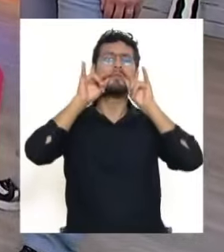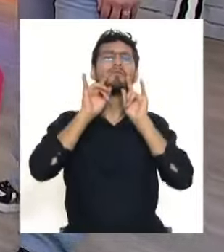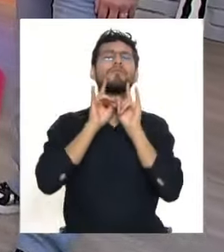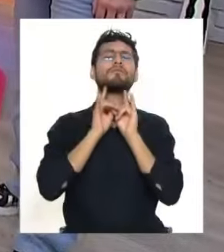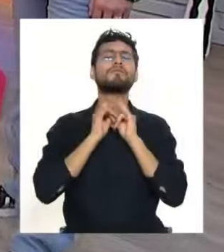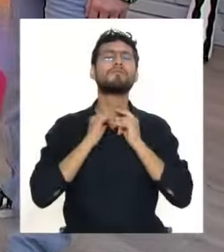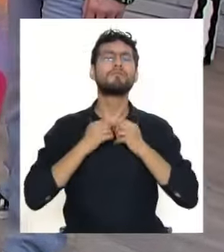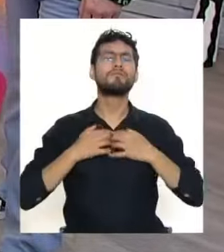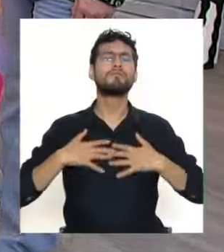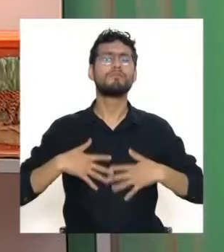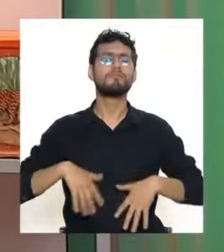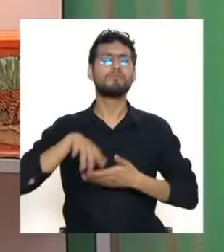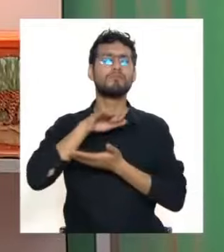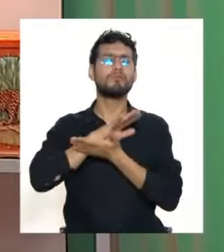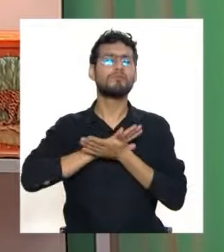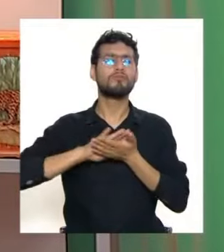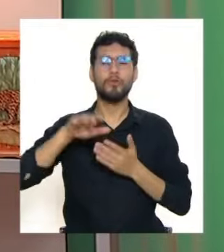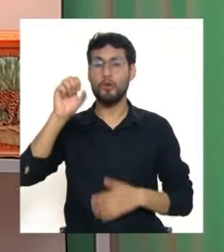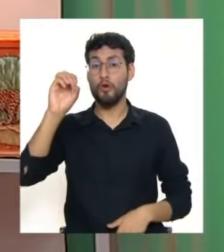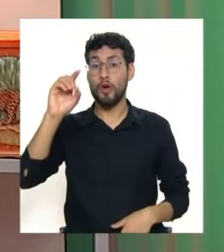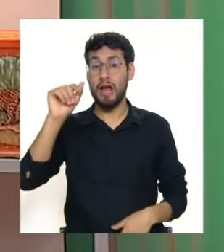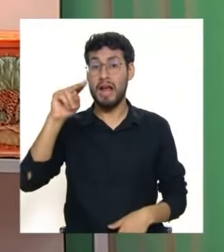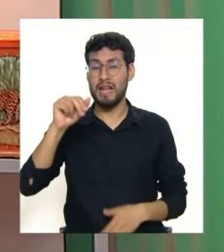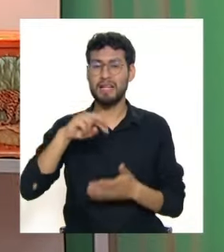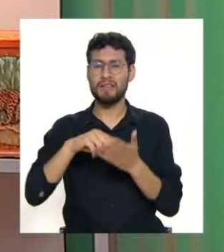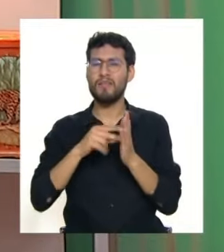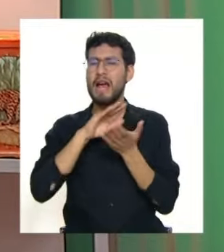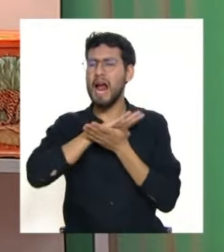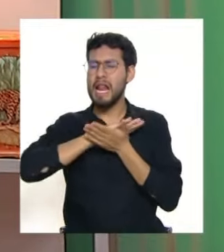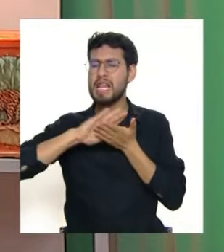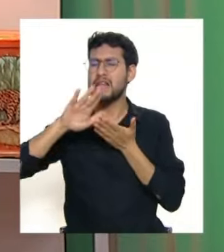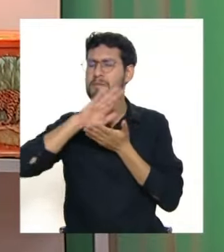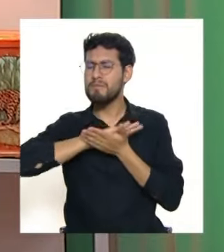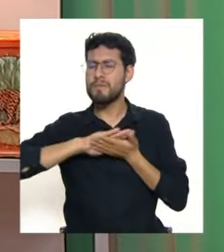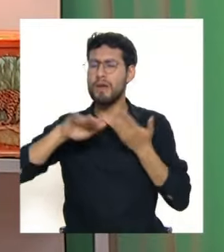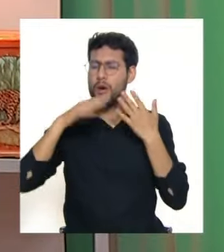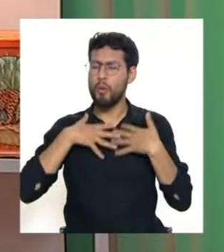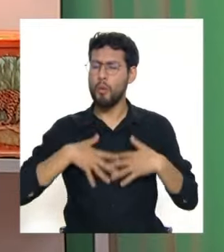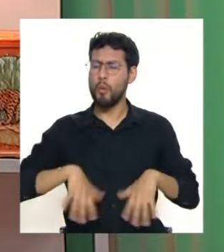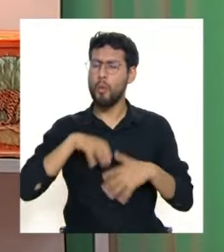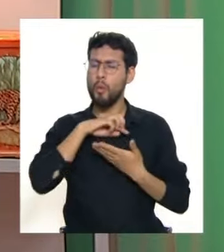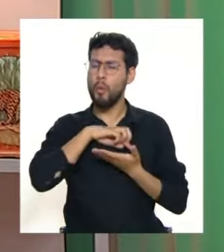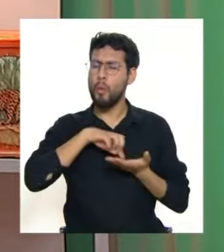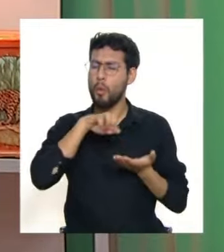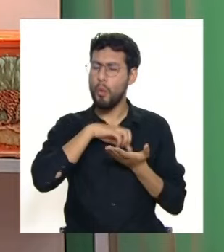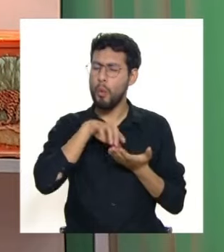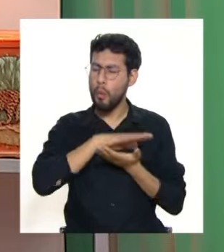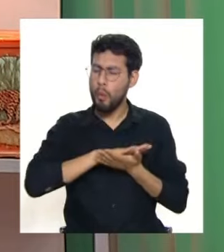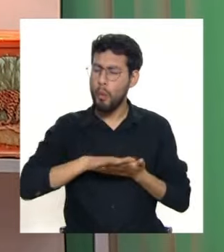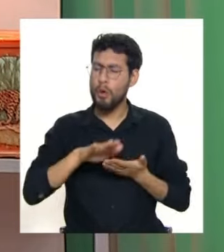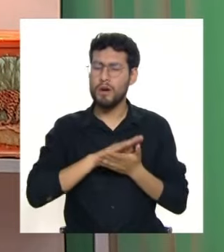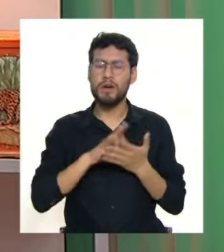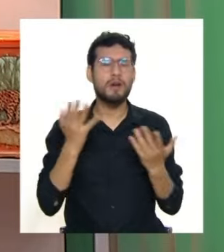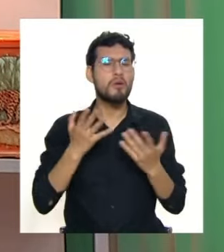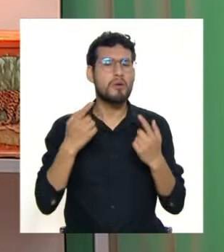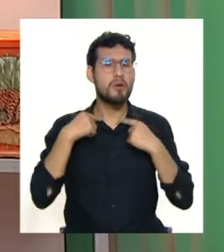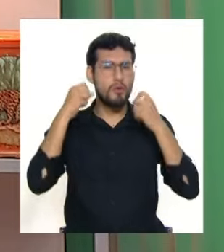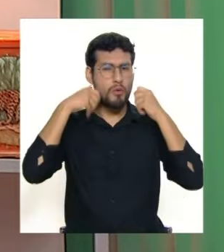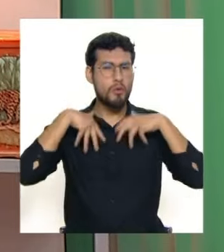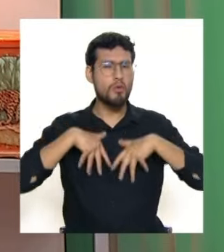y purifica. Sodhana significa purificación. Entonces, la purificación de estos canales energéticos que está muy vinculado con